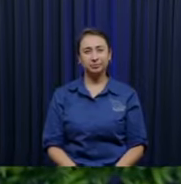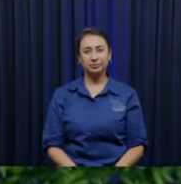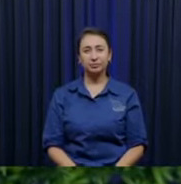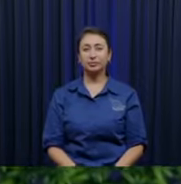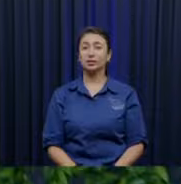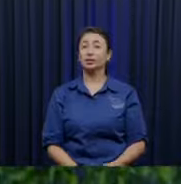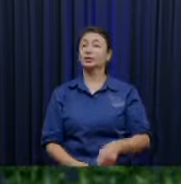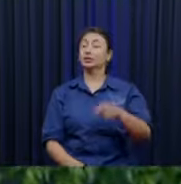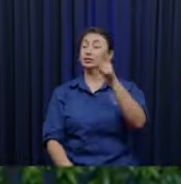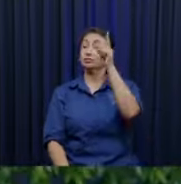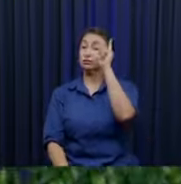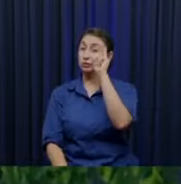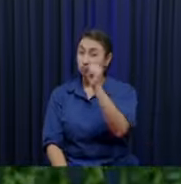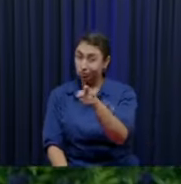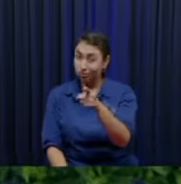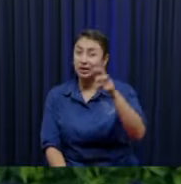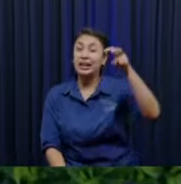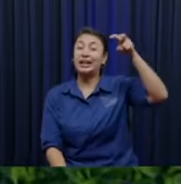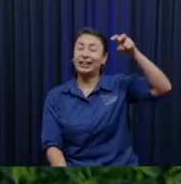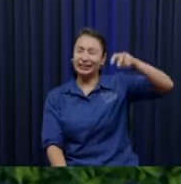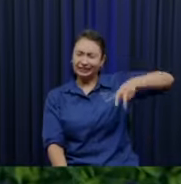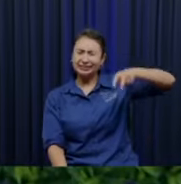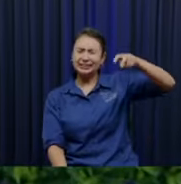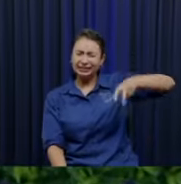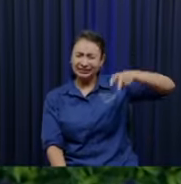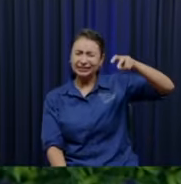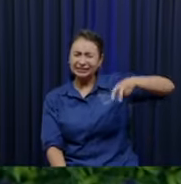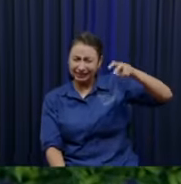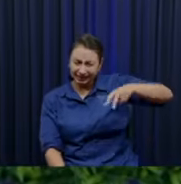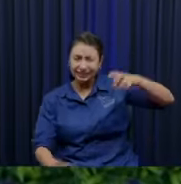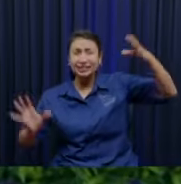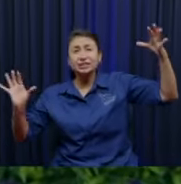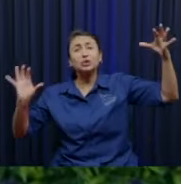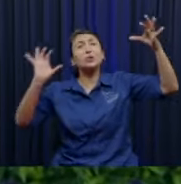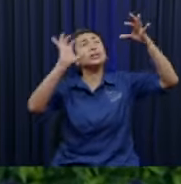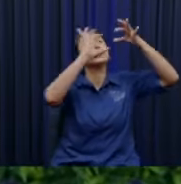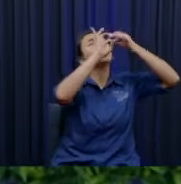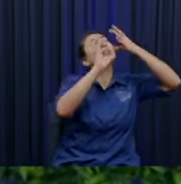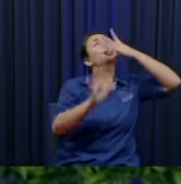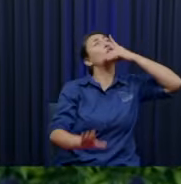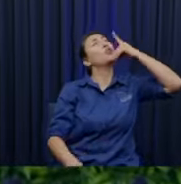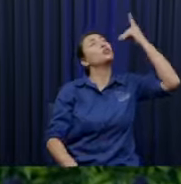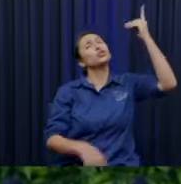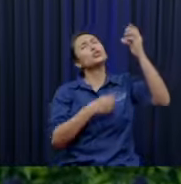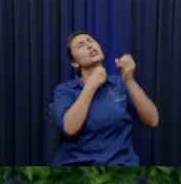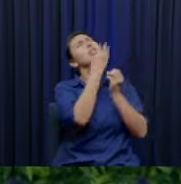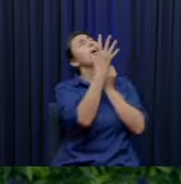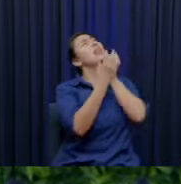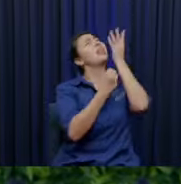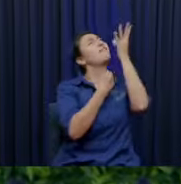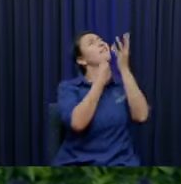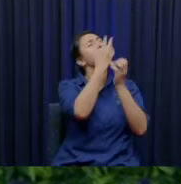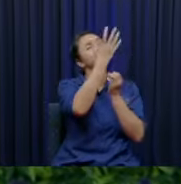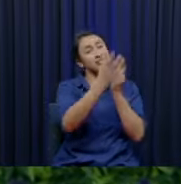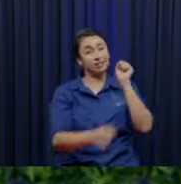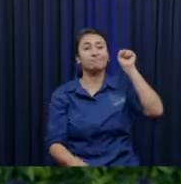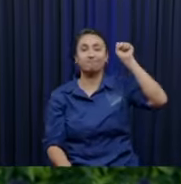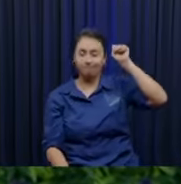Hasta me dan ganas de decir nombres, pero me los voy a aguantar. De grupos, no de personas